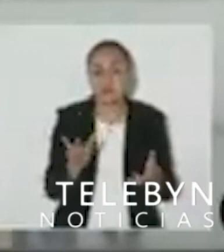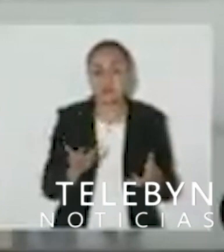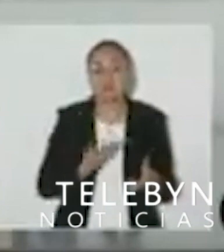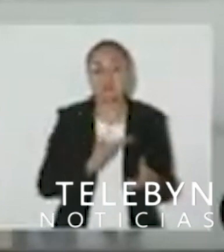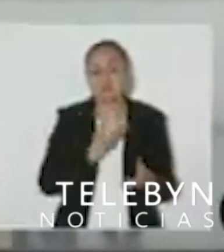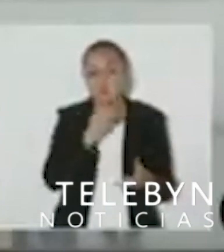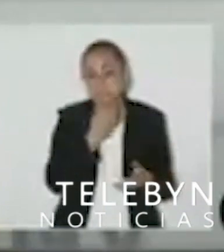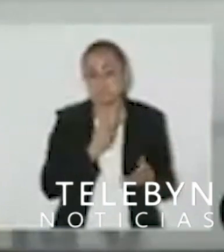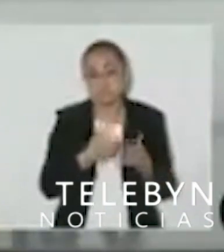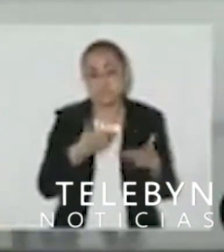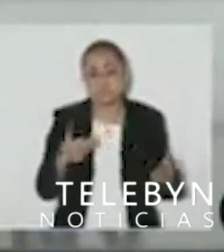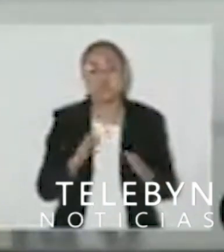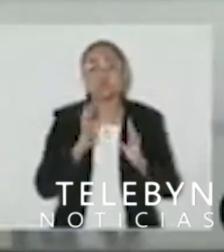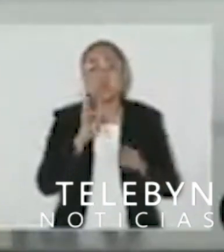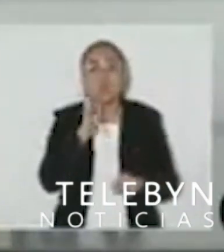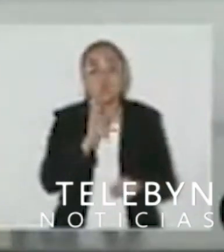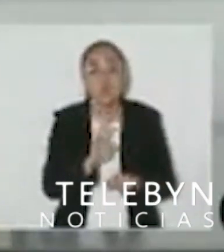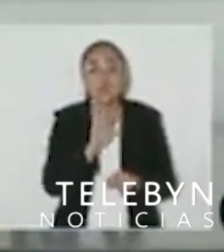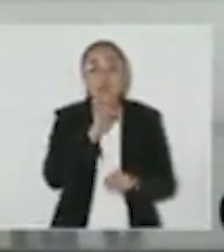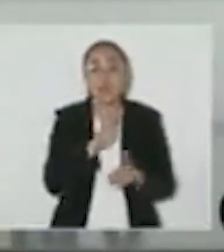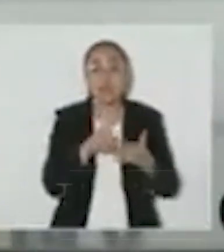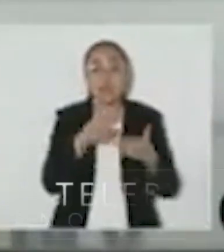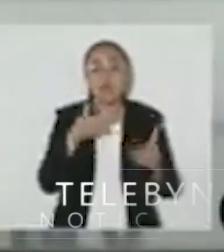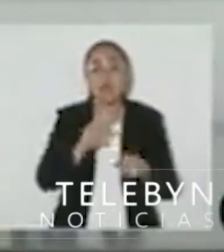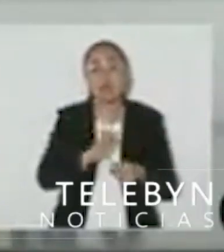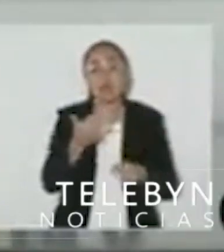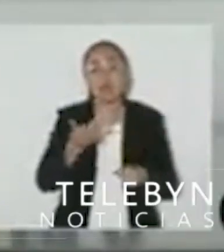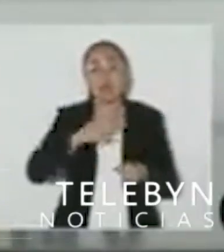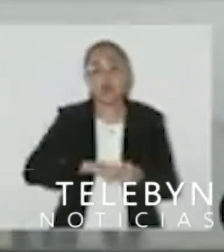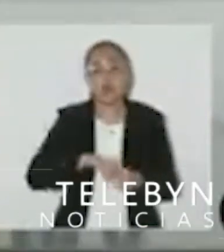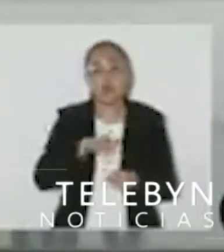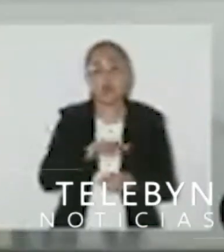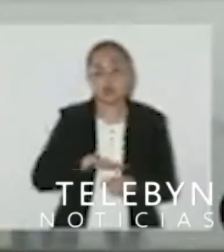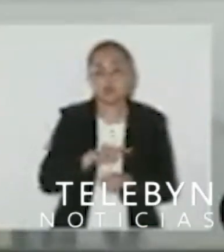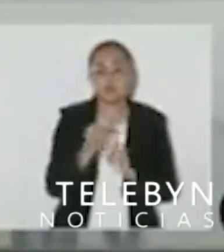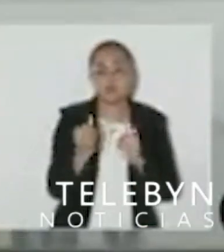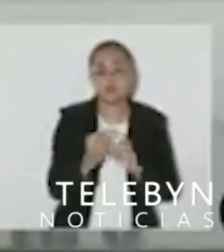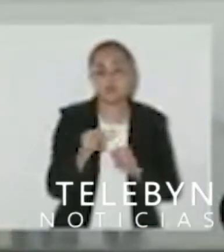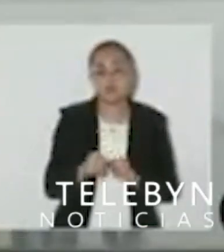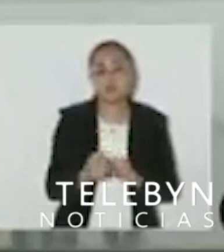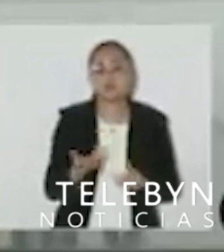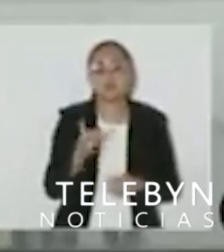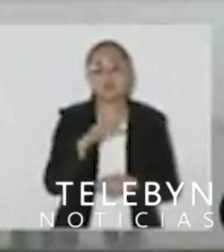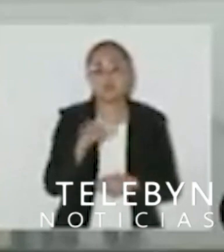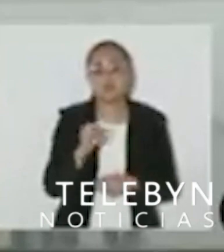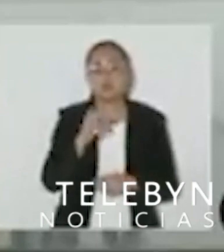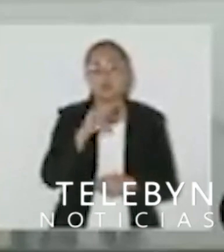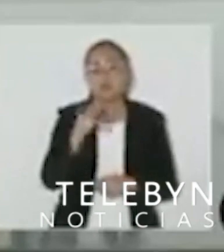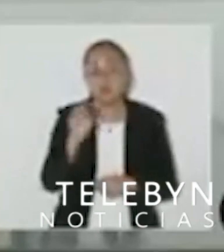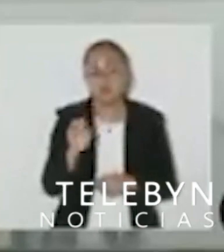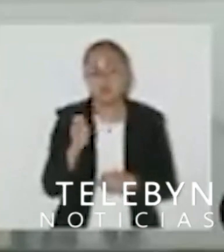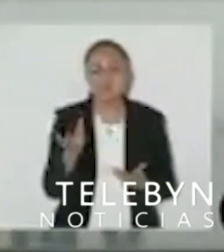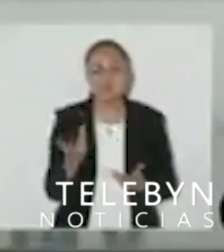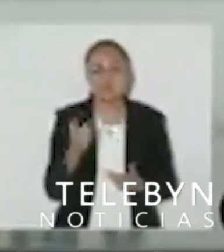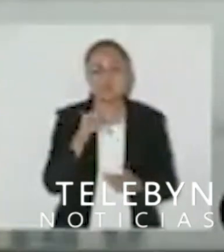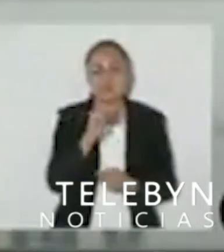lo que comentas ya verificamos también en todos los hospitales del sector salud incluyendo insiste